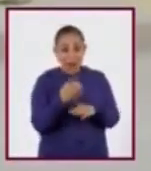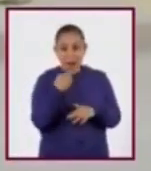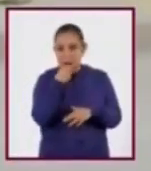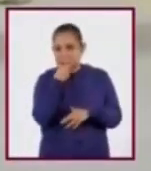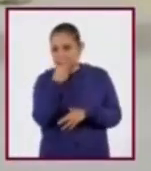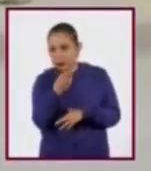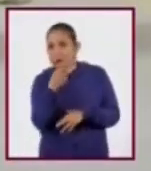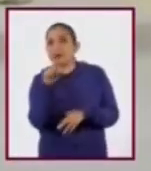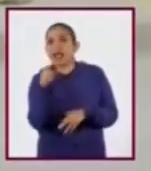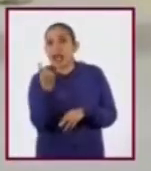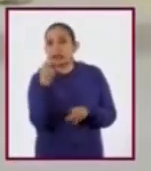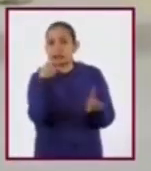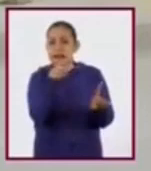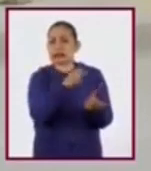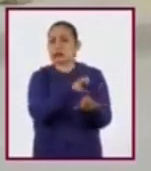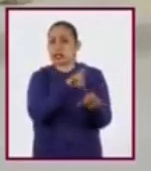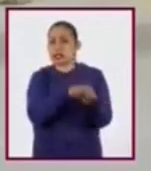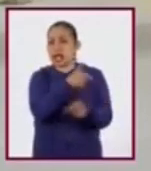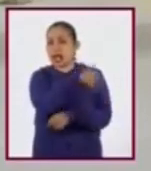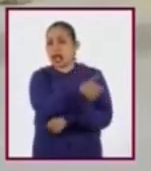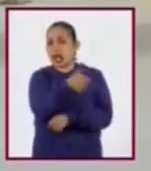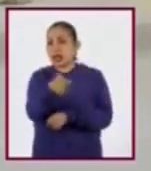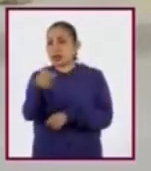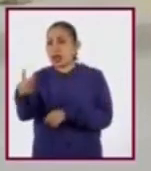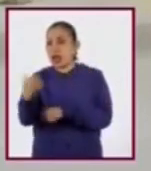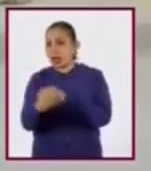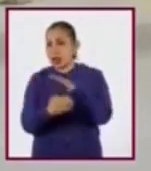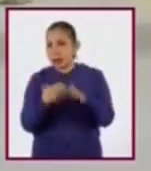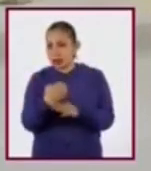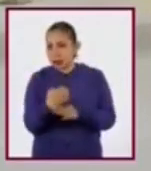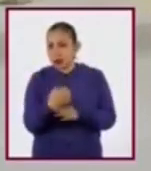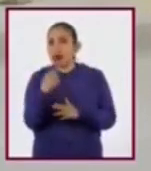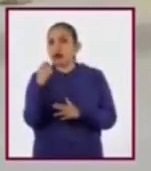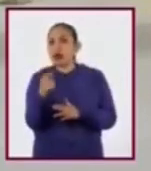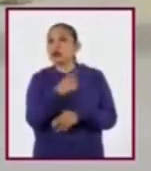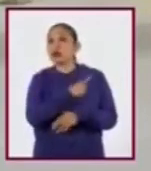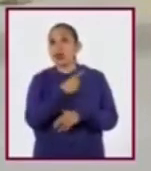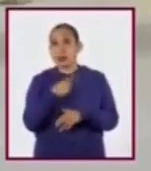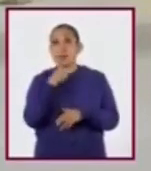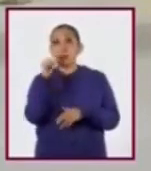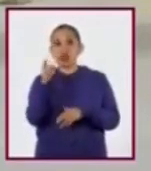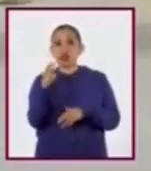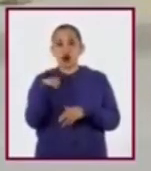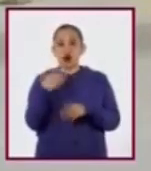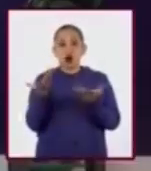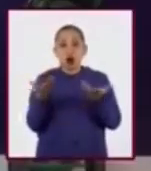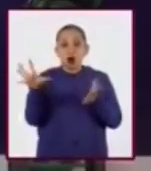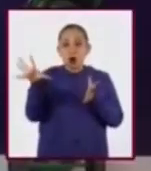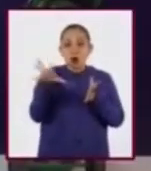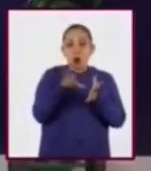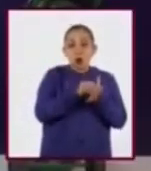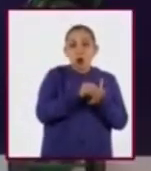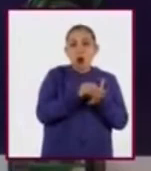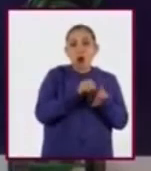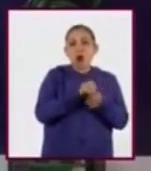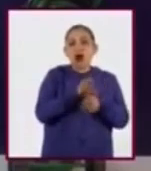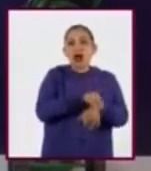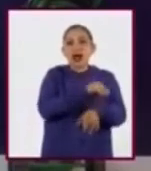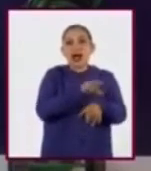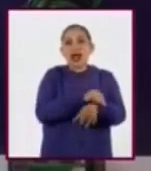señalar, son específicos para cada elemento, lo que se debe a la radiación